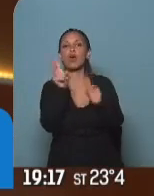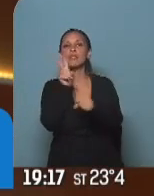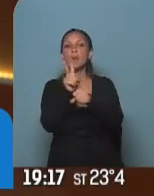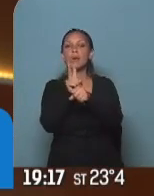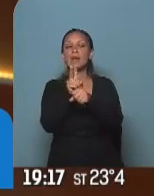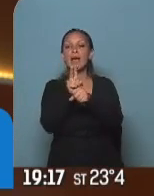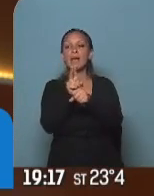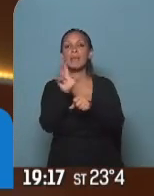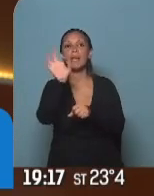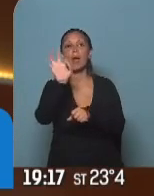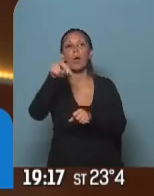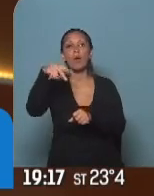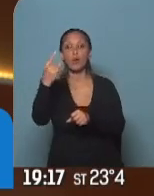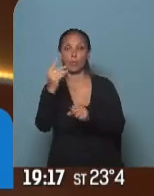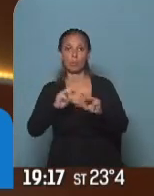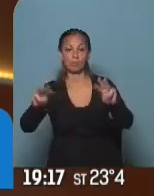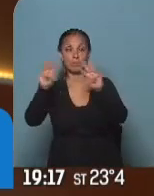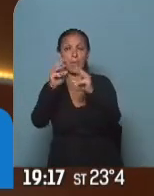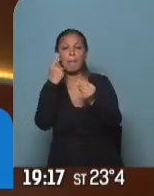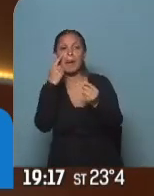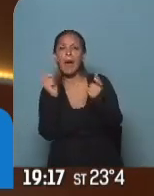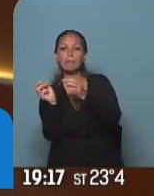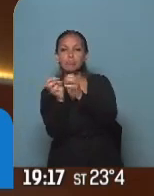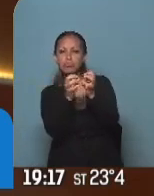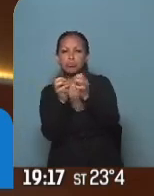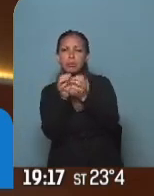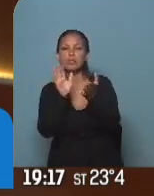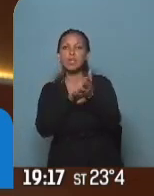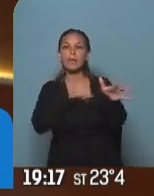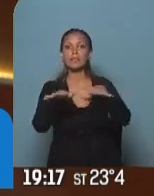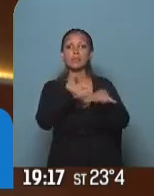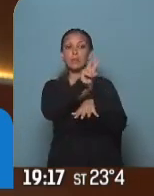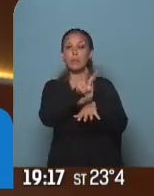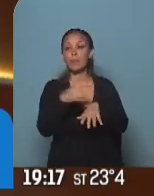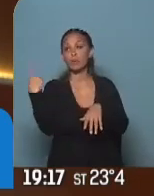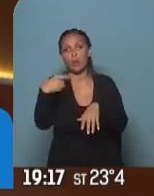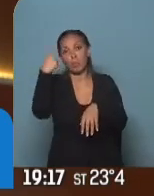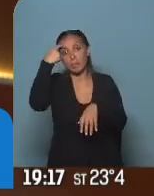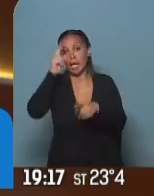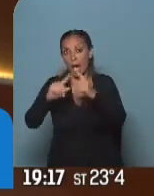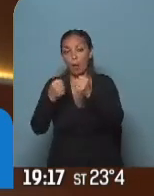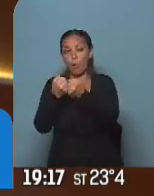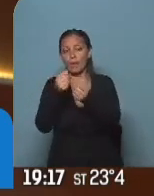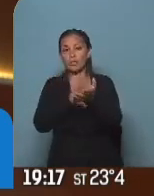para tratar la cuestión venezolana, a la que califica como una situación catastrófica,